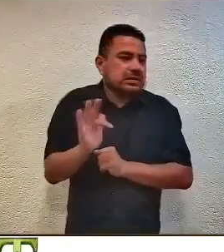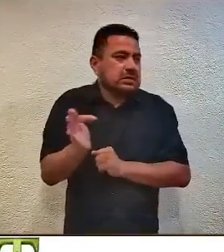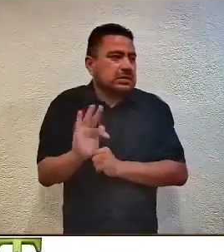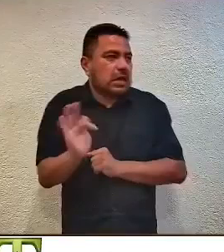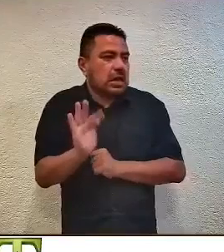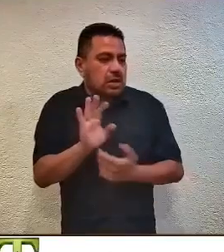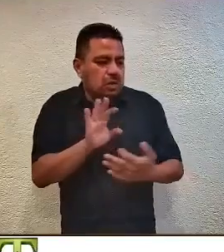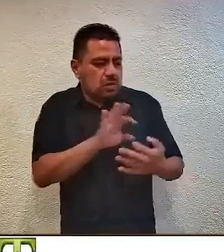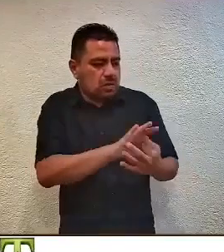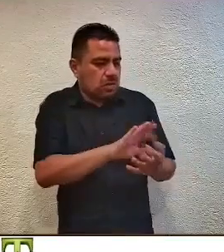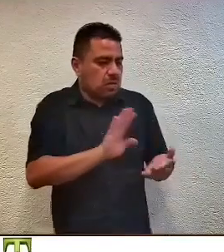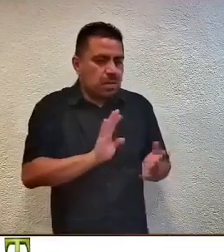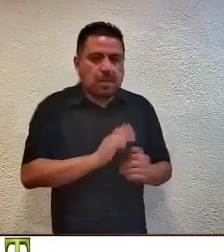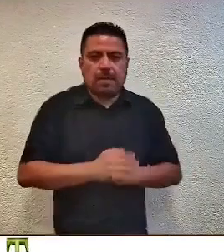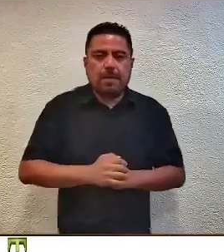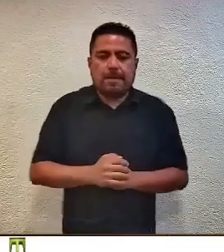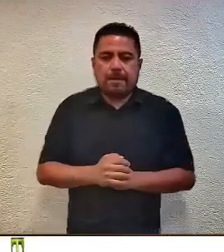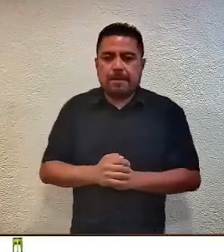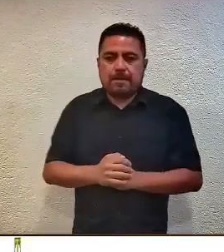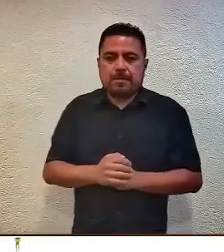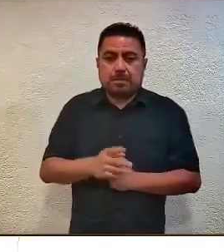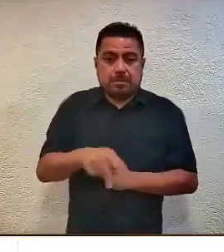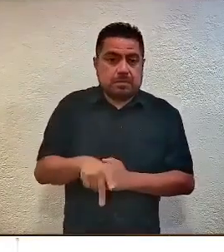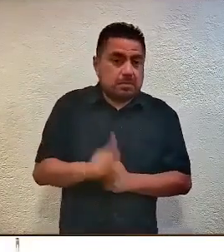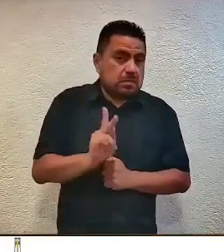correspondan. Pero insisto,